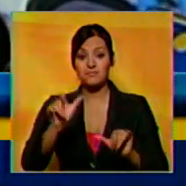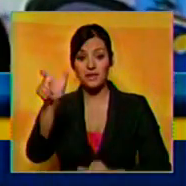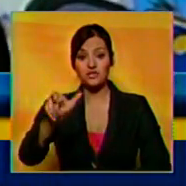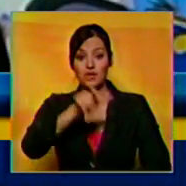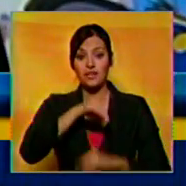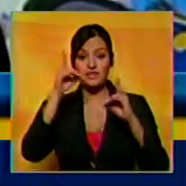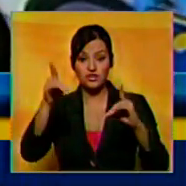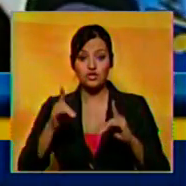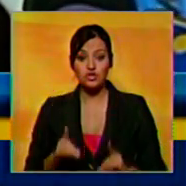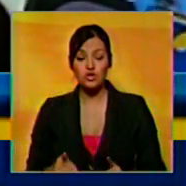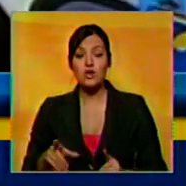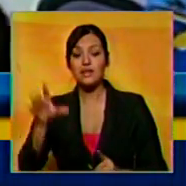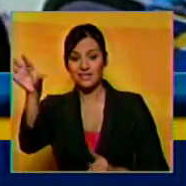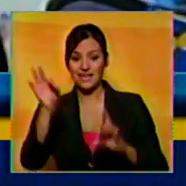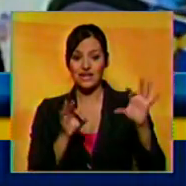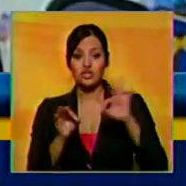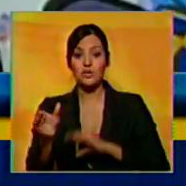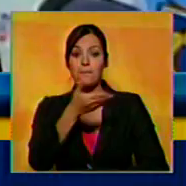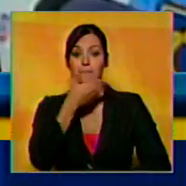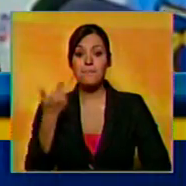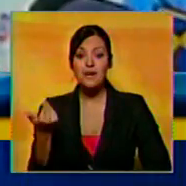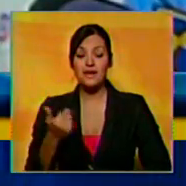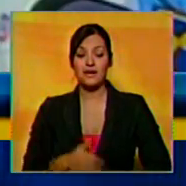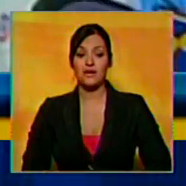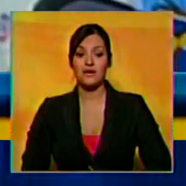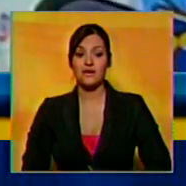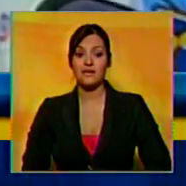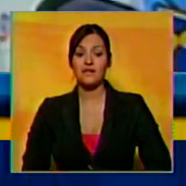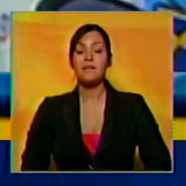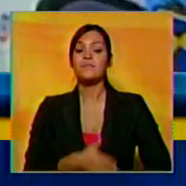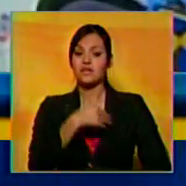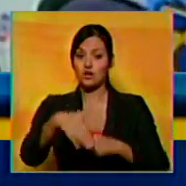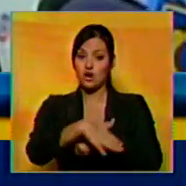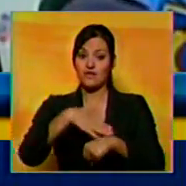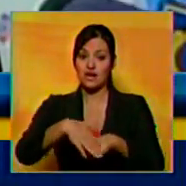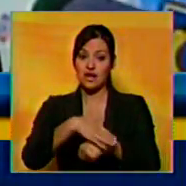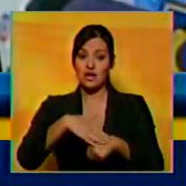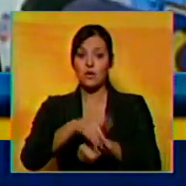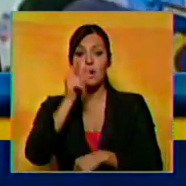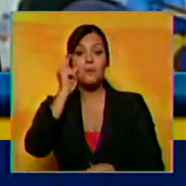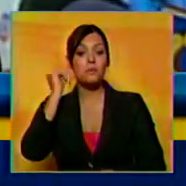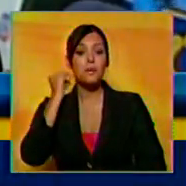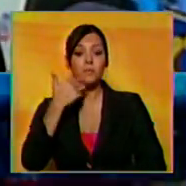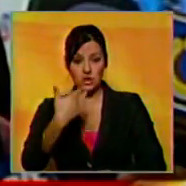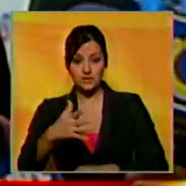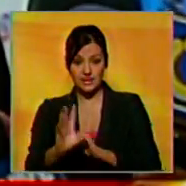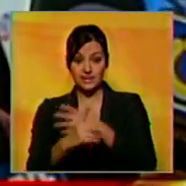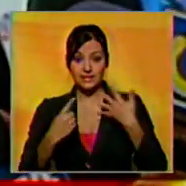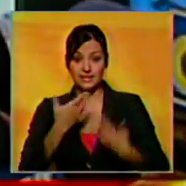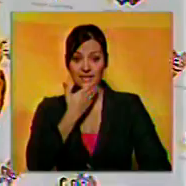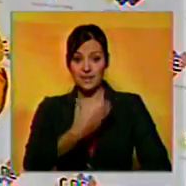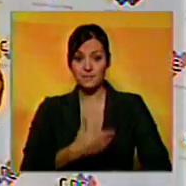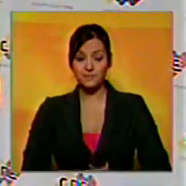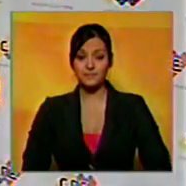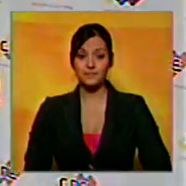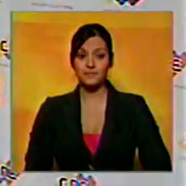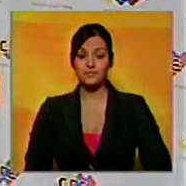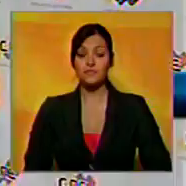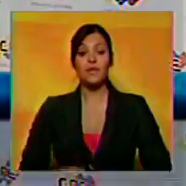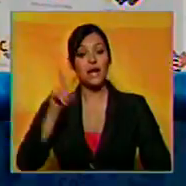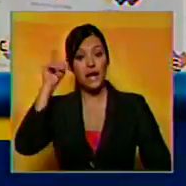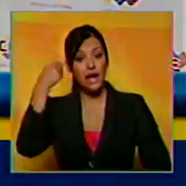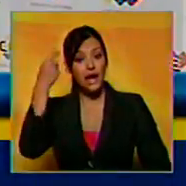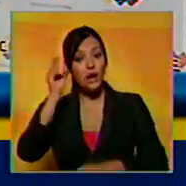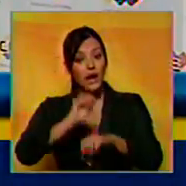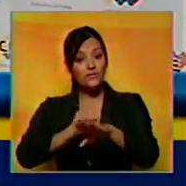electoras quienes seleccionen a los mejores y las mejores para gobernadores y gobernadoras el próximo 16 de diciembre. Debemos recordar